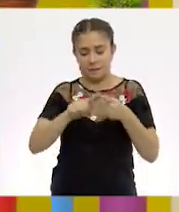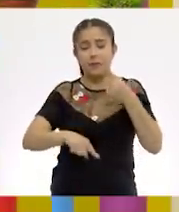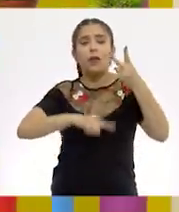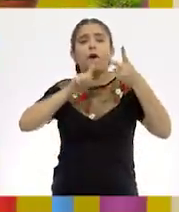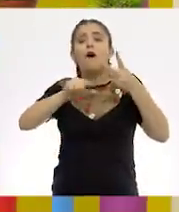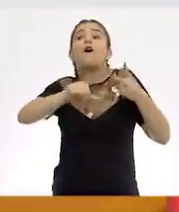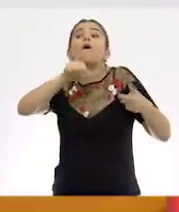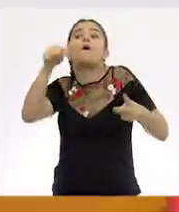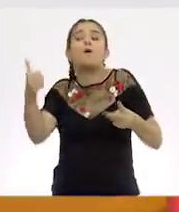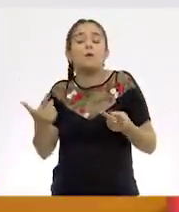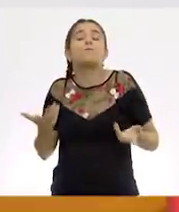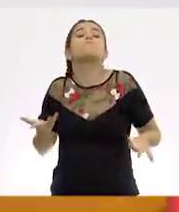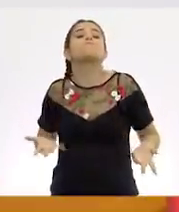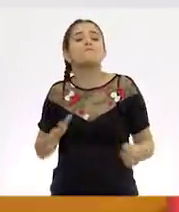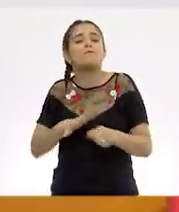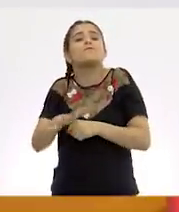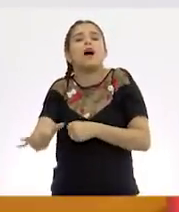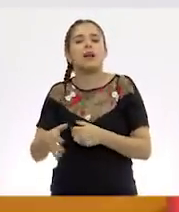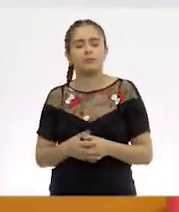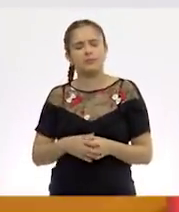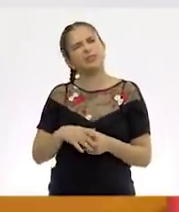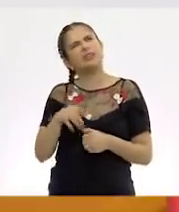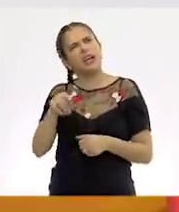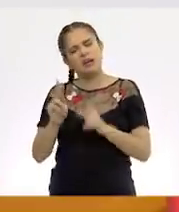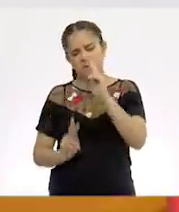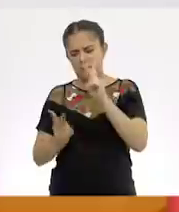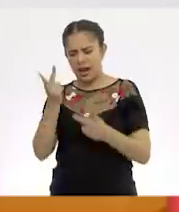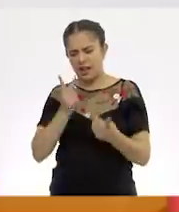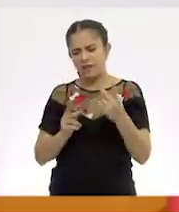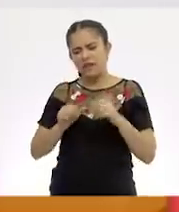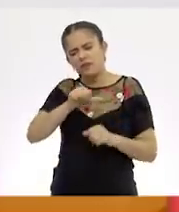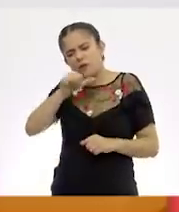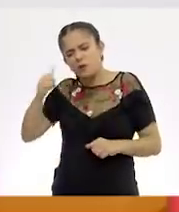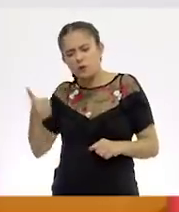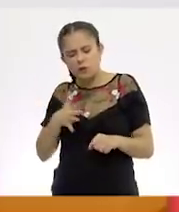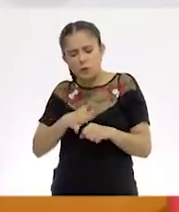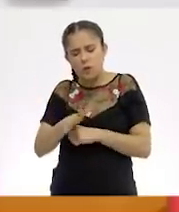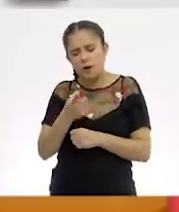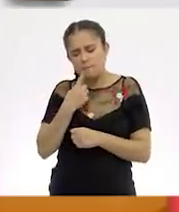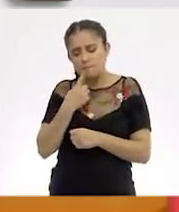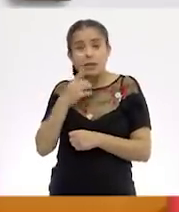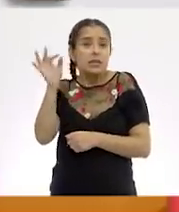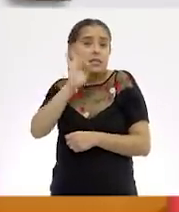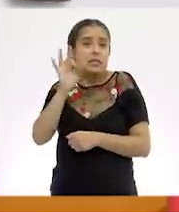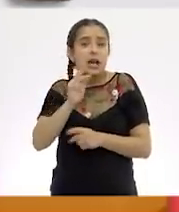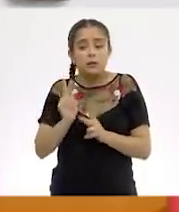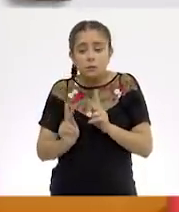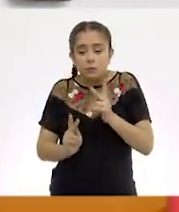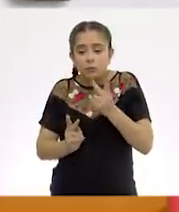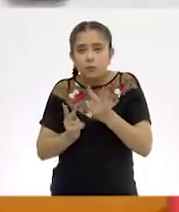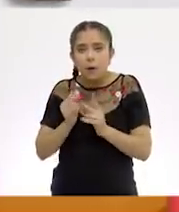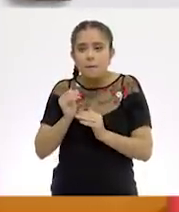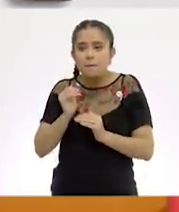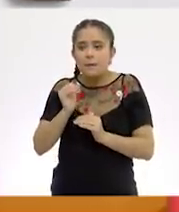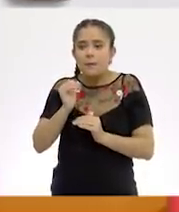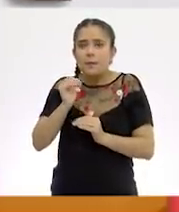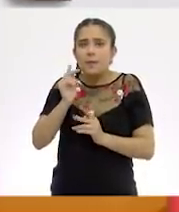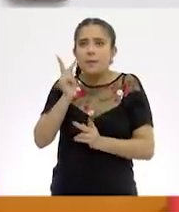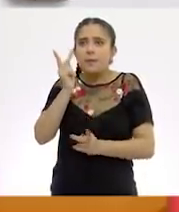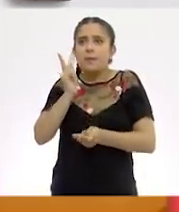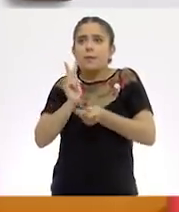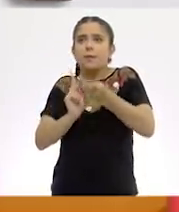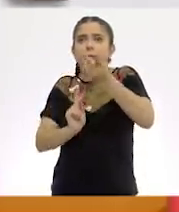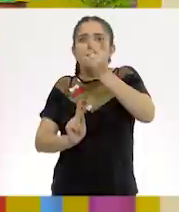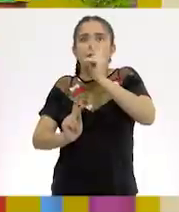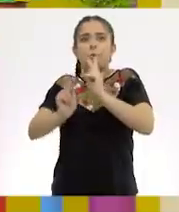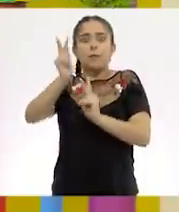Alexia? ¿Qué otro movimiento hacen las plantas? Quizás crecen un poquito, se estiran más. Así